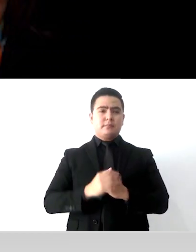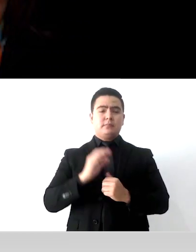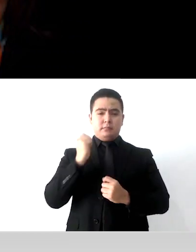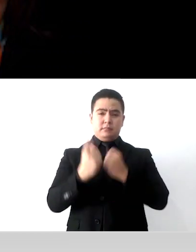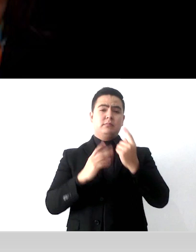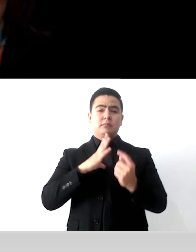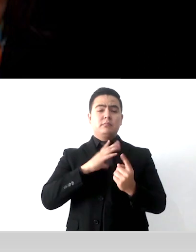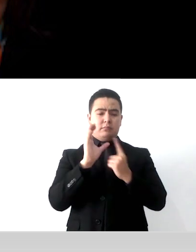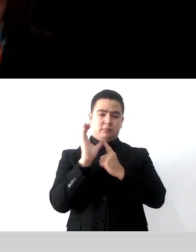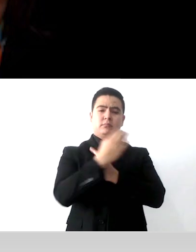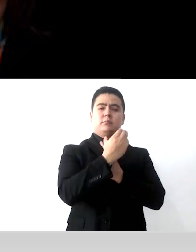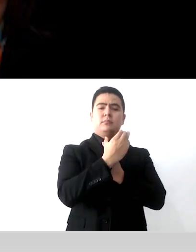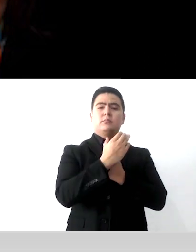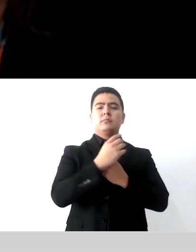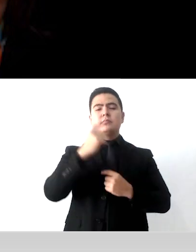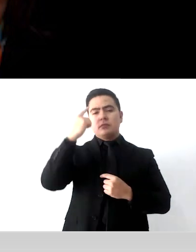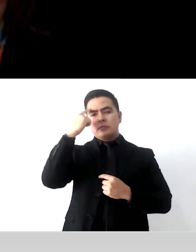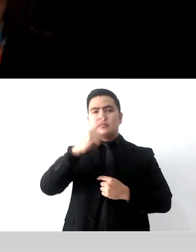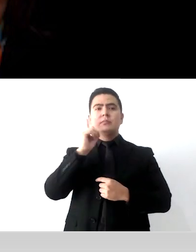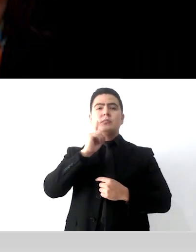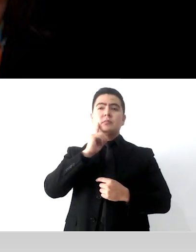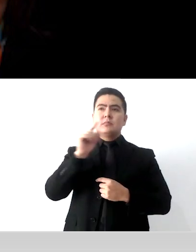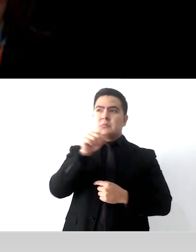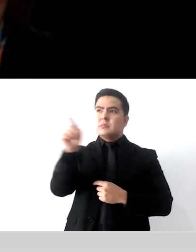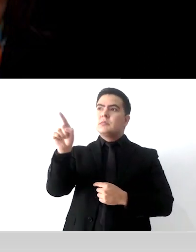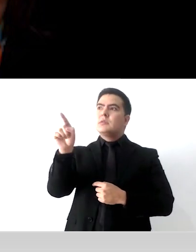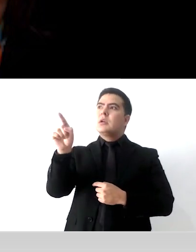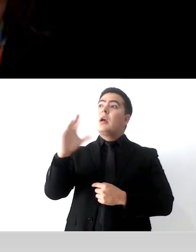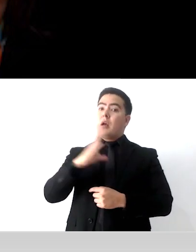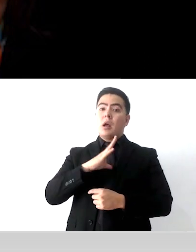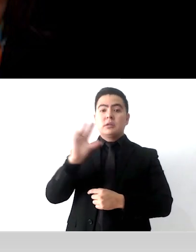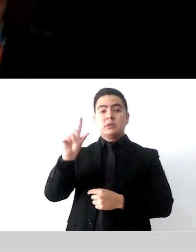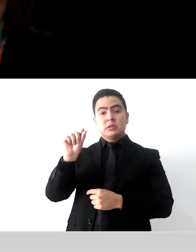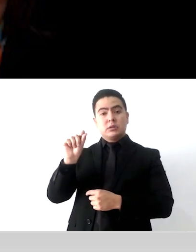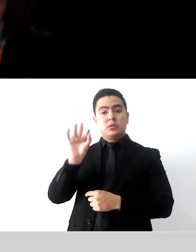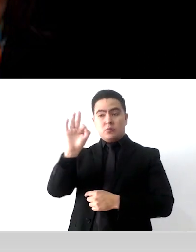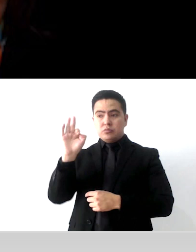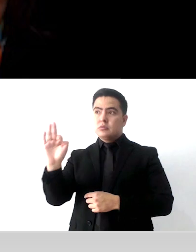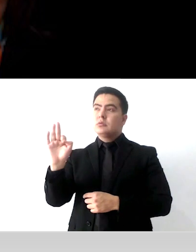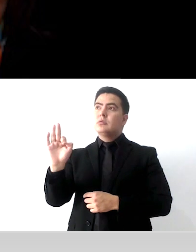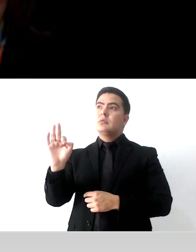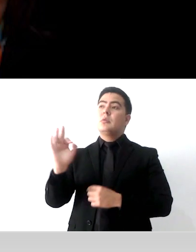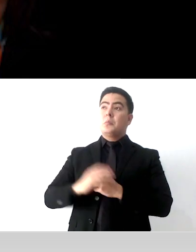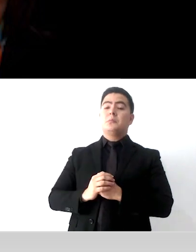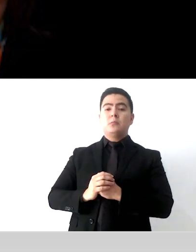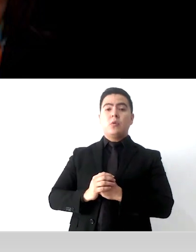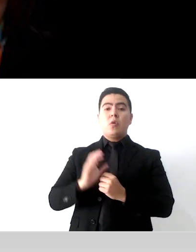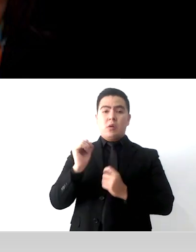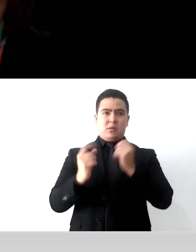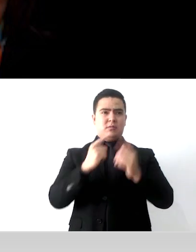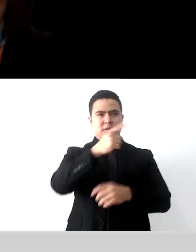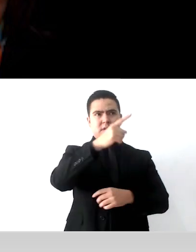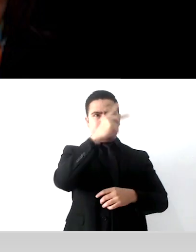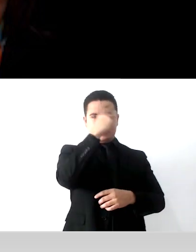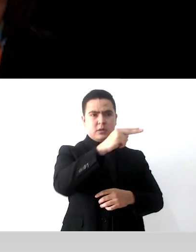que tienen hasta el 70% de mujeres. A nivel municipal estamos alrededor del 27% de